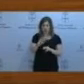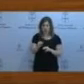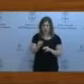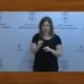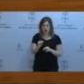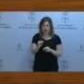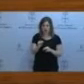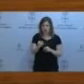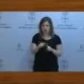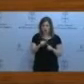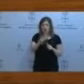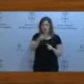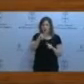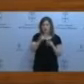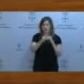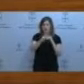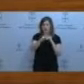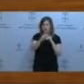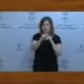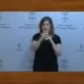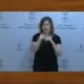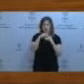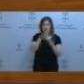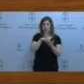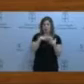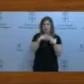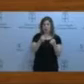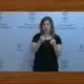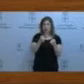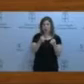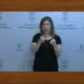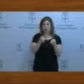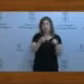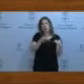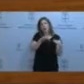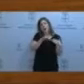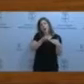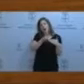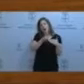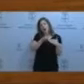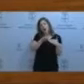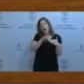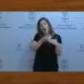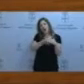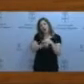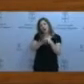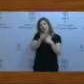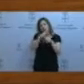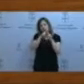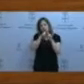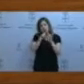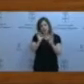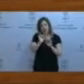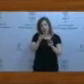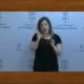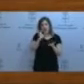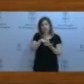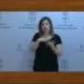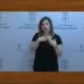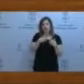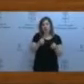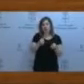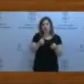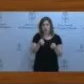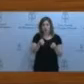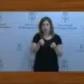primer piso del centro de salud, sin contar ya con el propio acceso al hospital centro de salud, que se encuentra